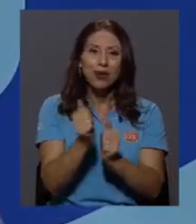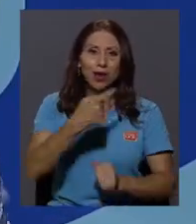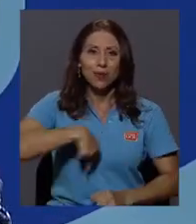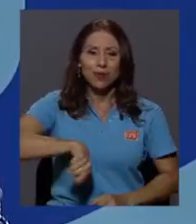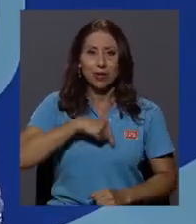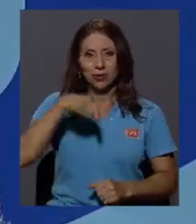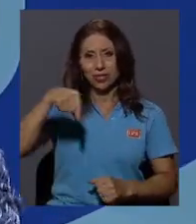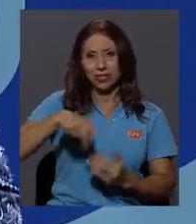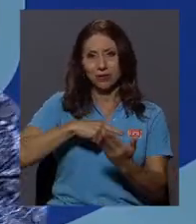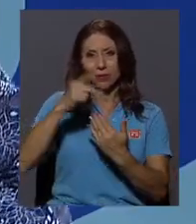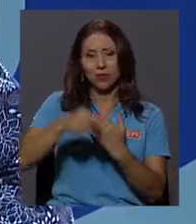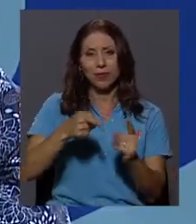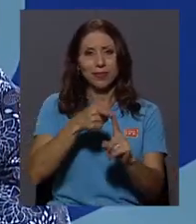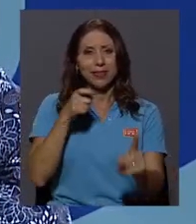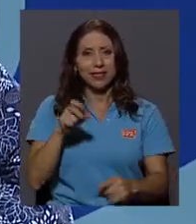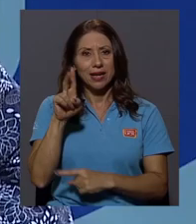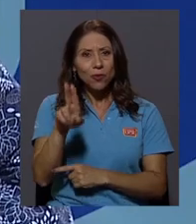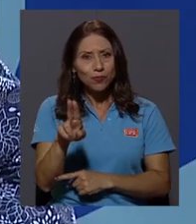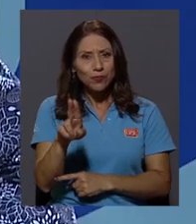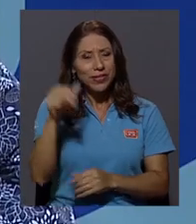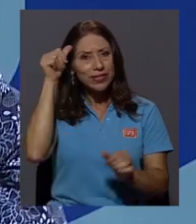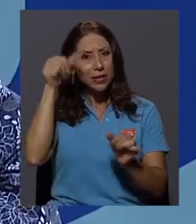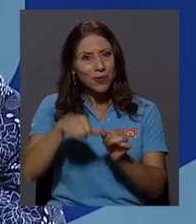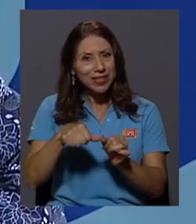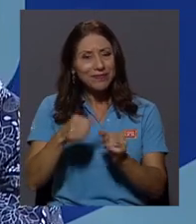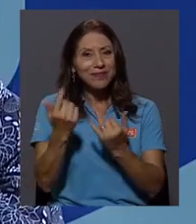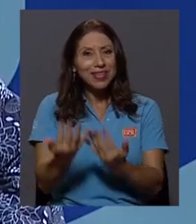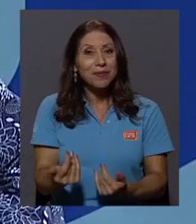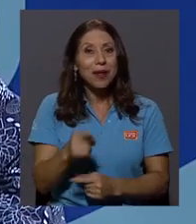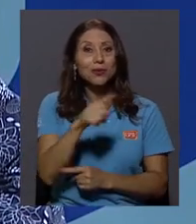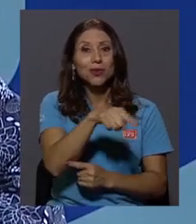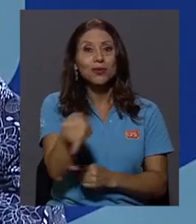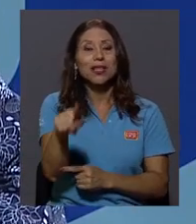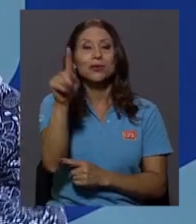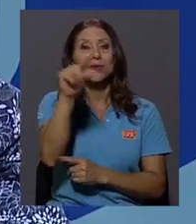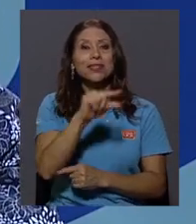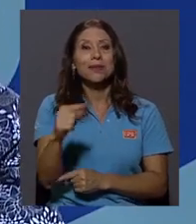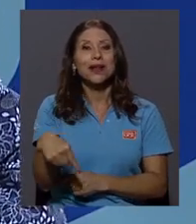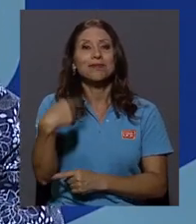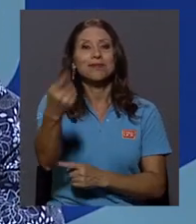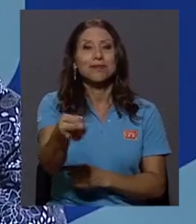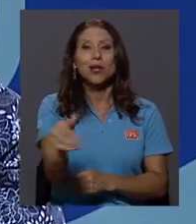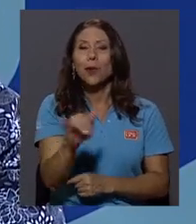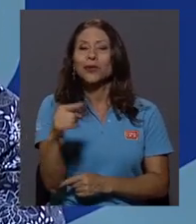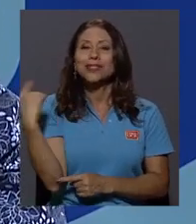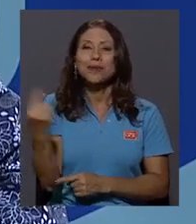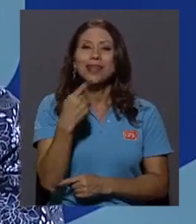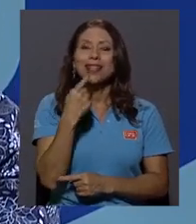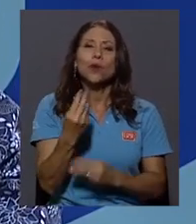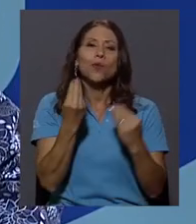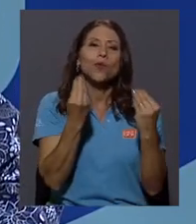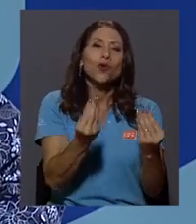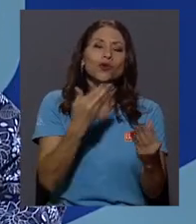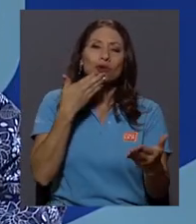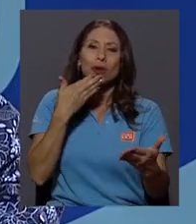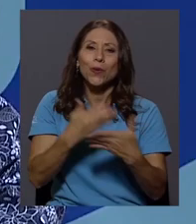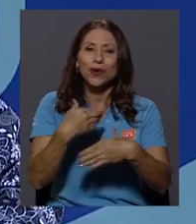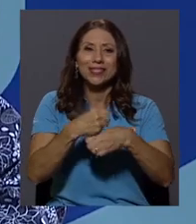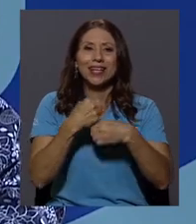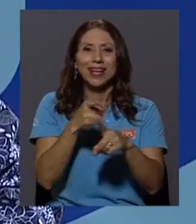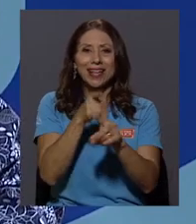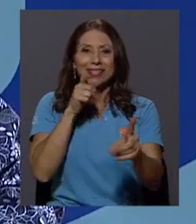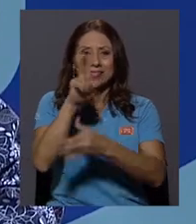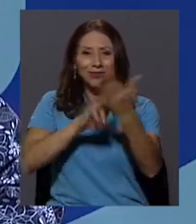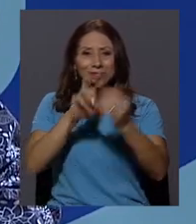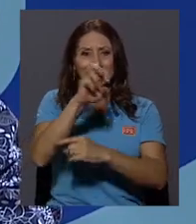habernos acompañado en esta edición de desde la uba recuerden los esperamos a la vuelta de una semana y como les digo siempre con mucho de lo bueno que se genera